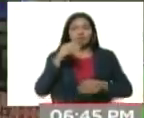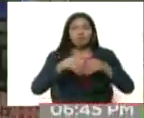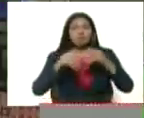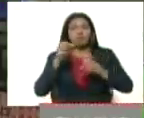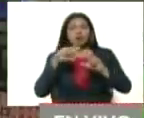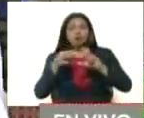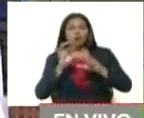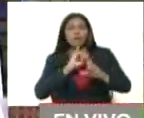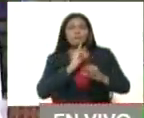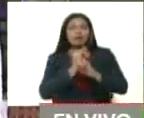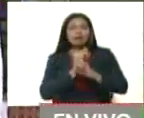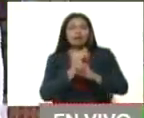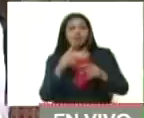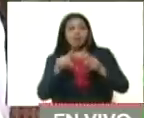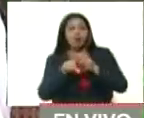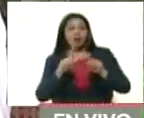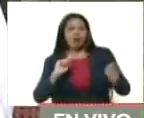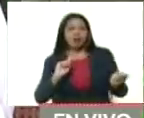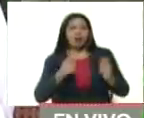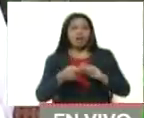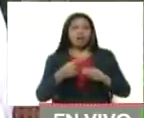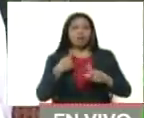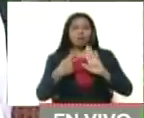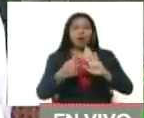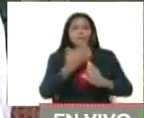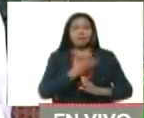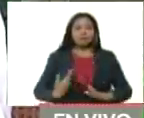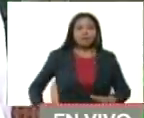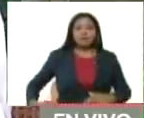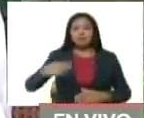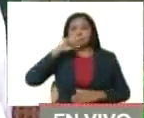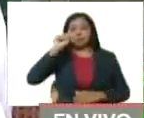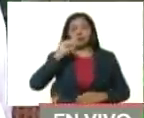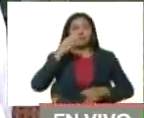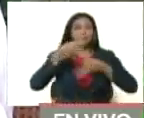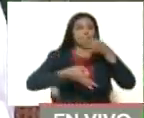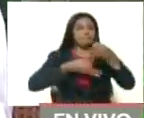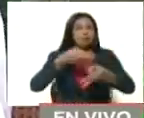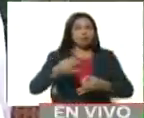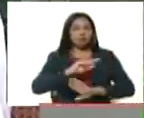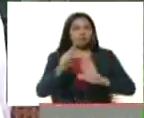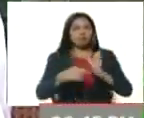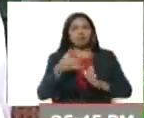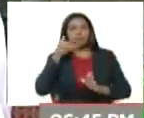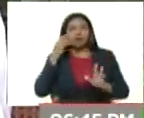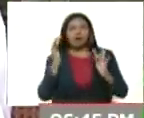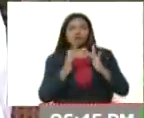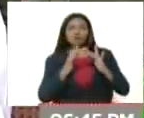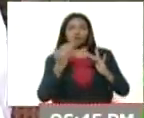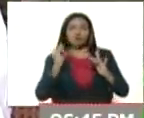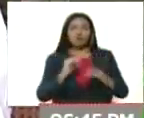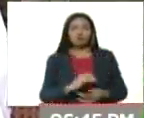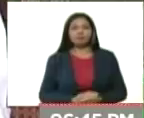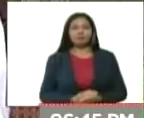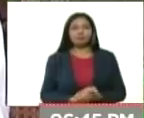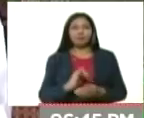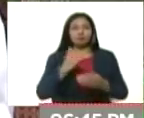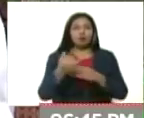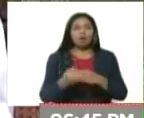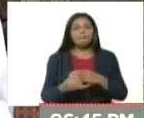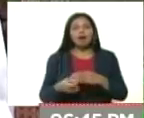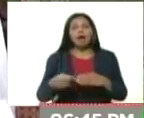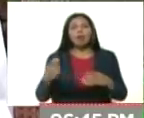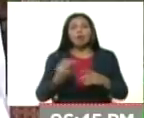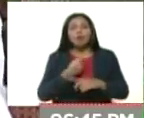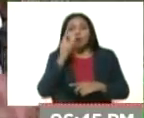que se ha convertido, como señaló el presidente Maduro en una llamada telefónica que hiciera al programa La Hojilla de